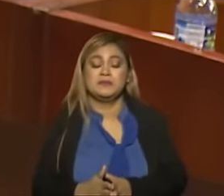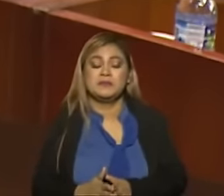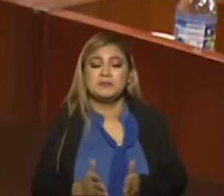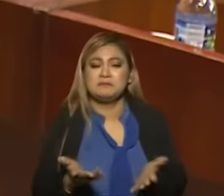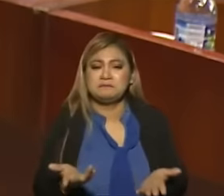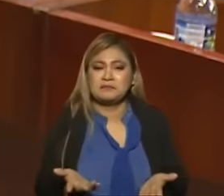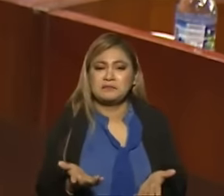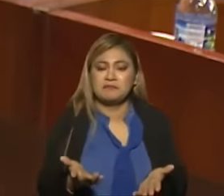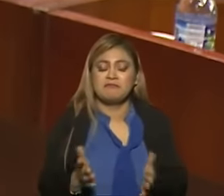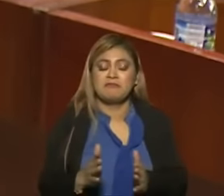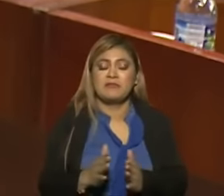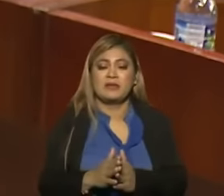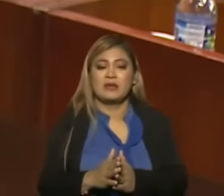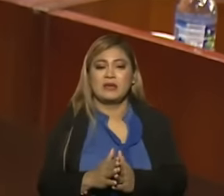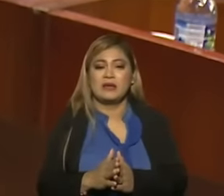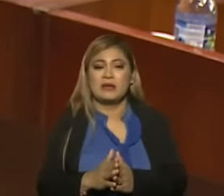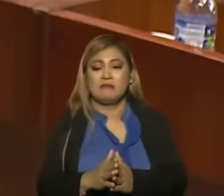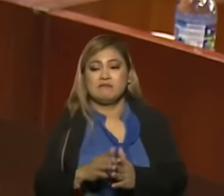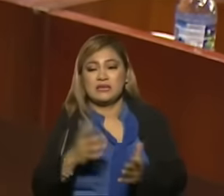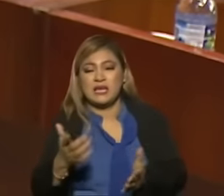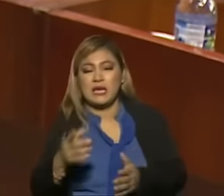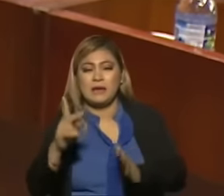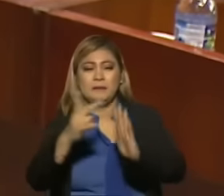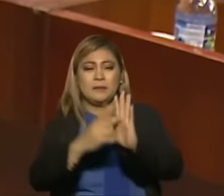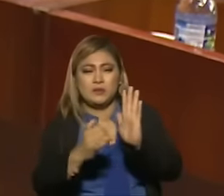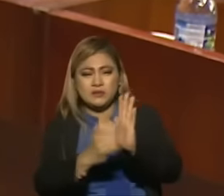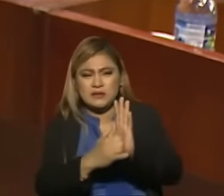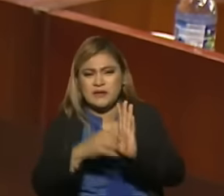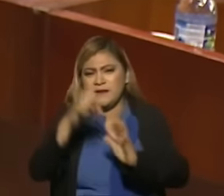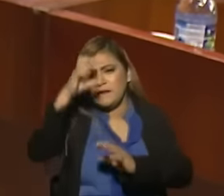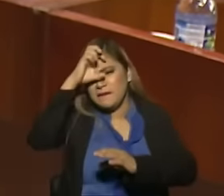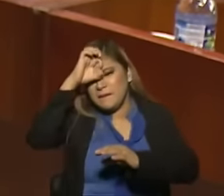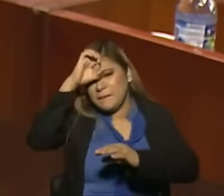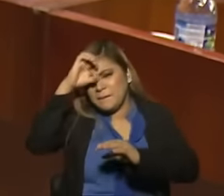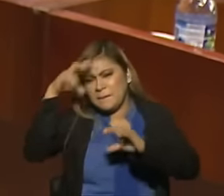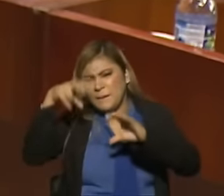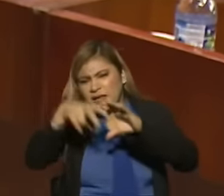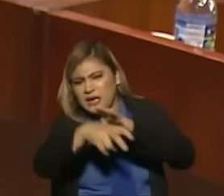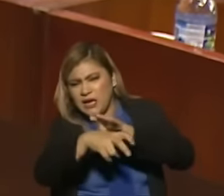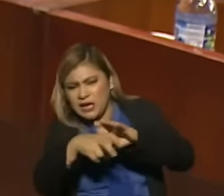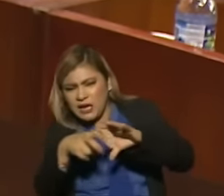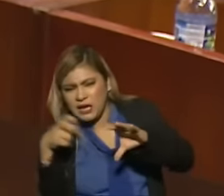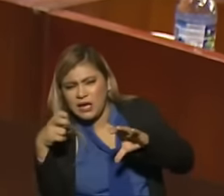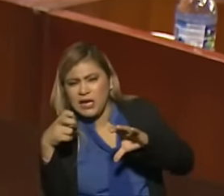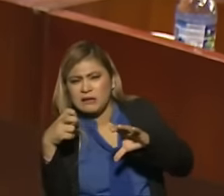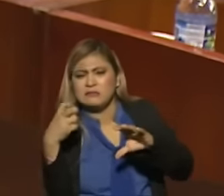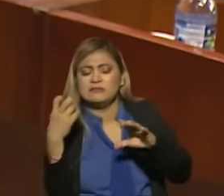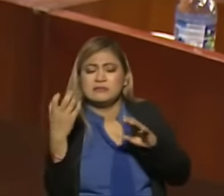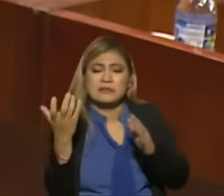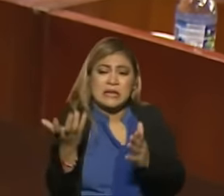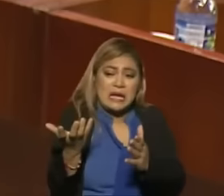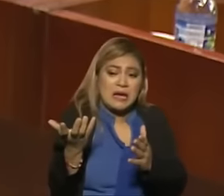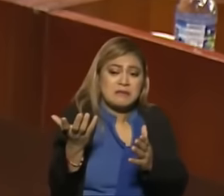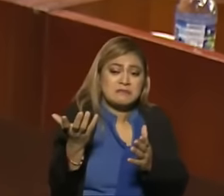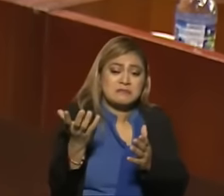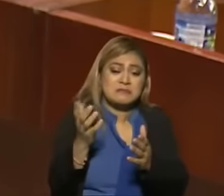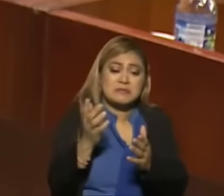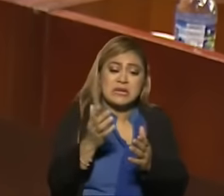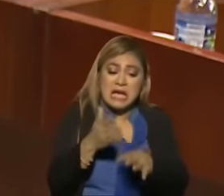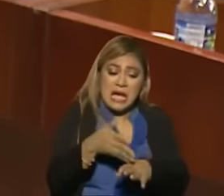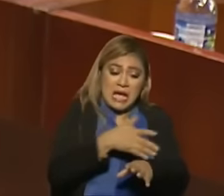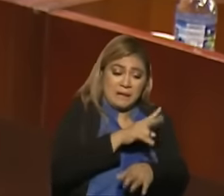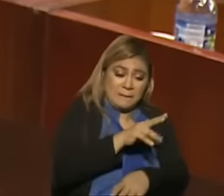por 20 años, prorrogables de forma sencilla por otros 20 más, y como hemos